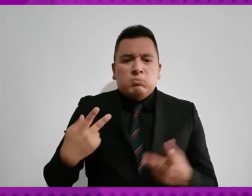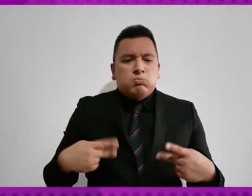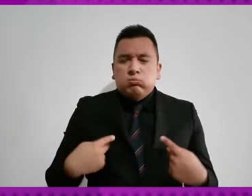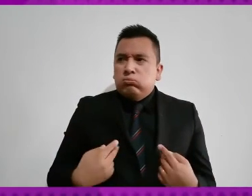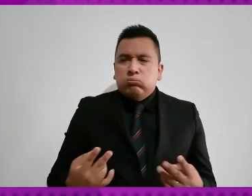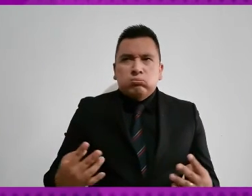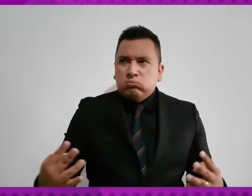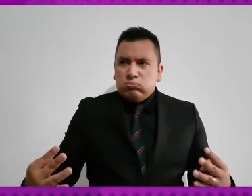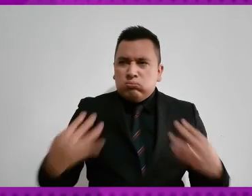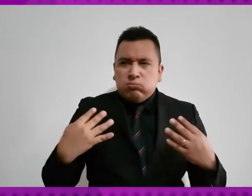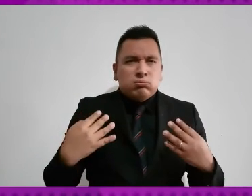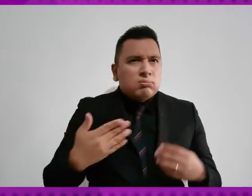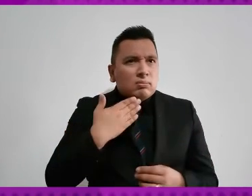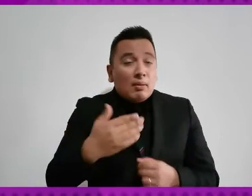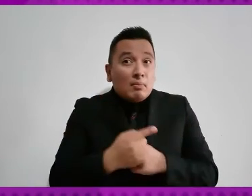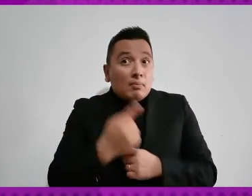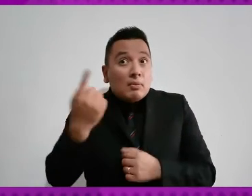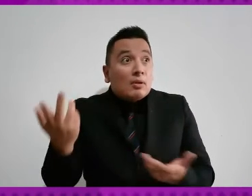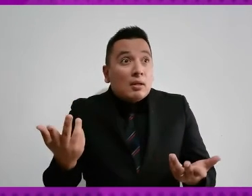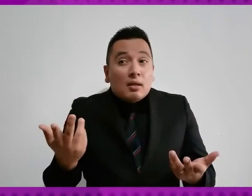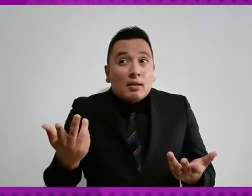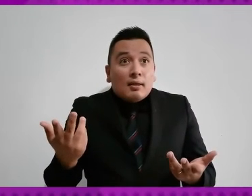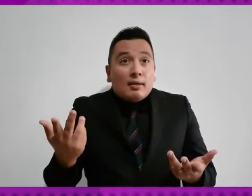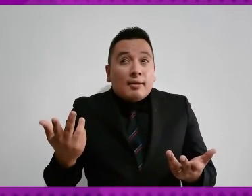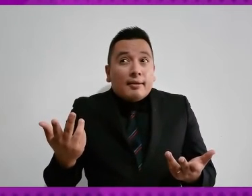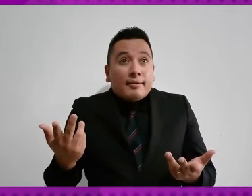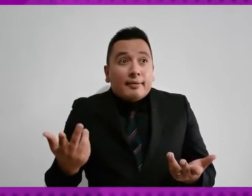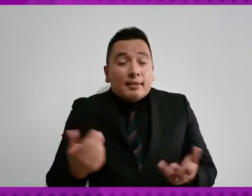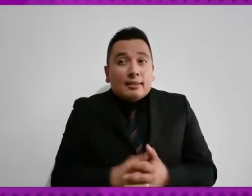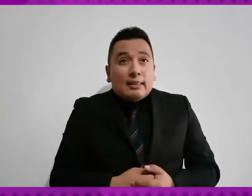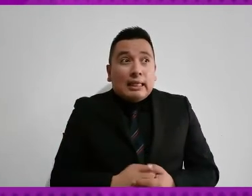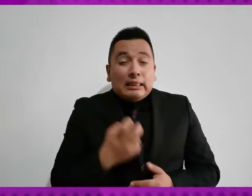autoridades electorales en México. ¿Por qué? Porque en efecto, este